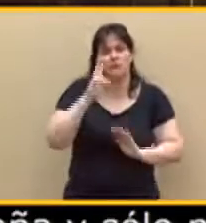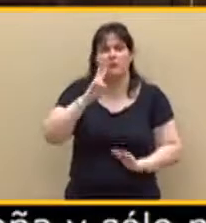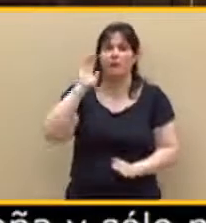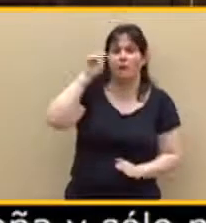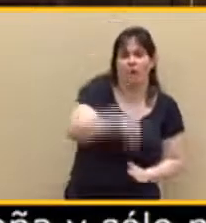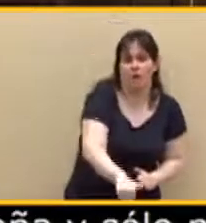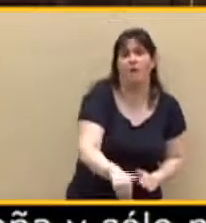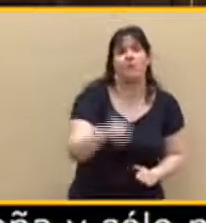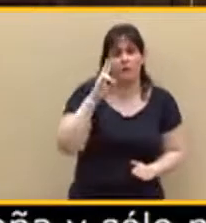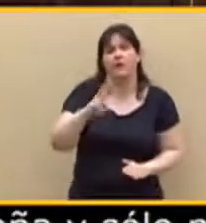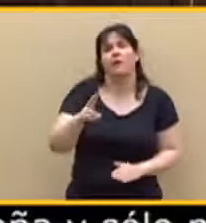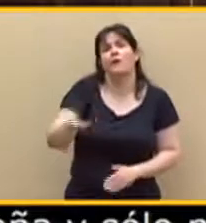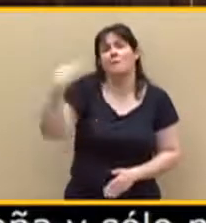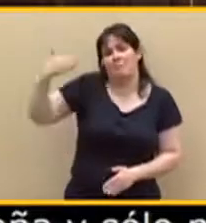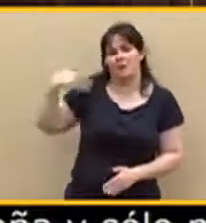país.